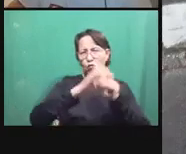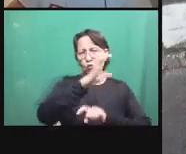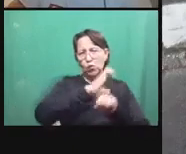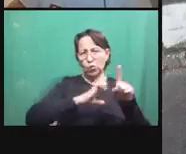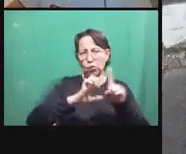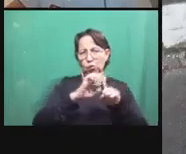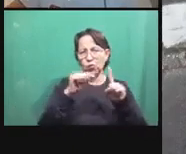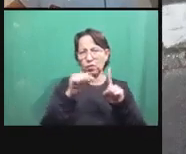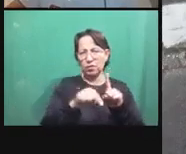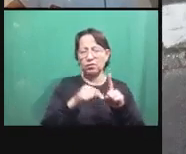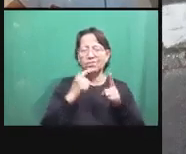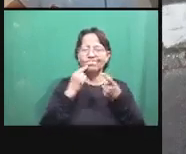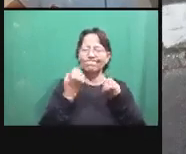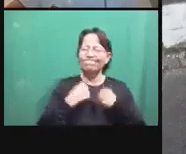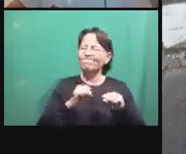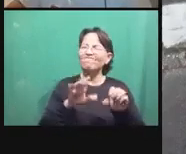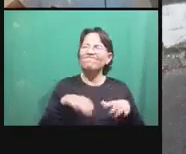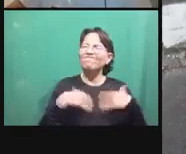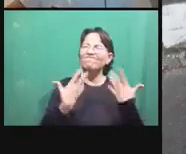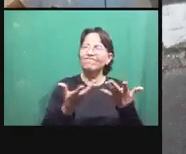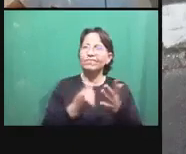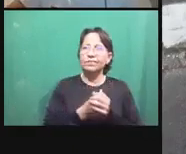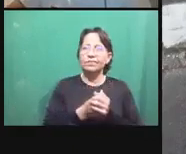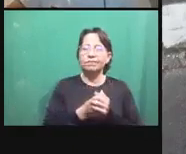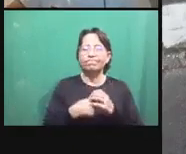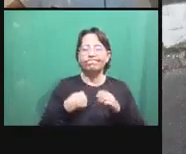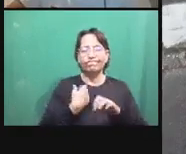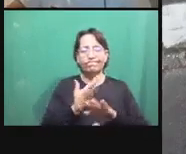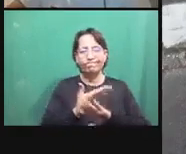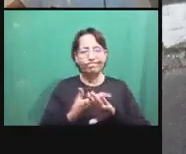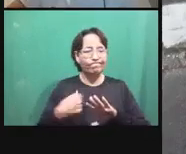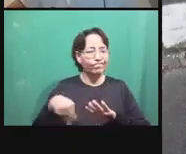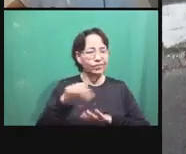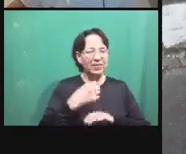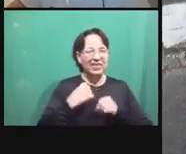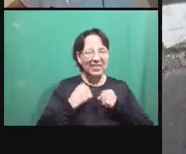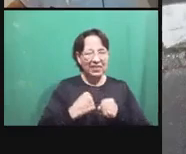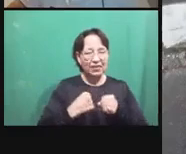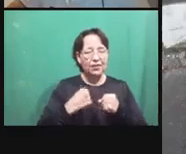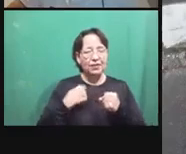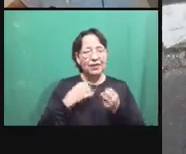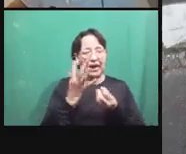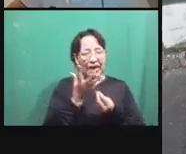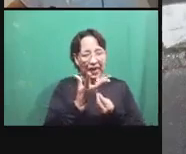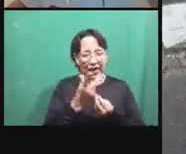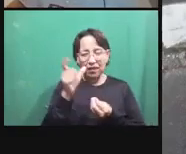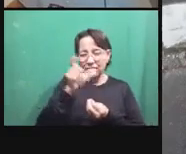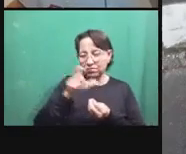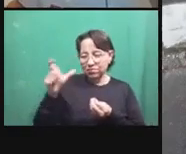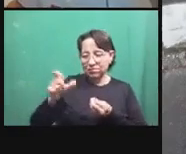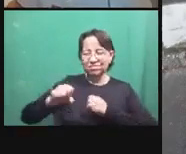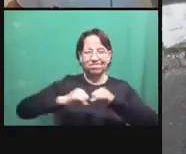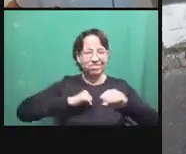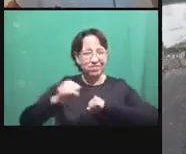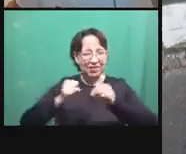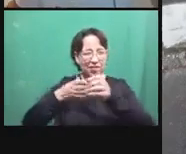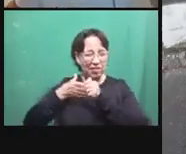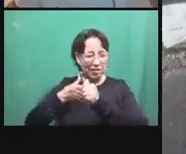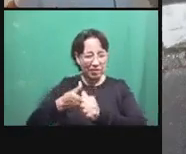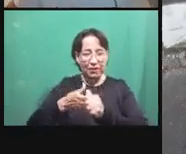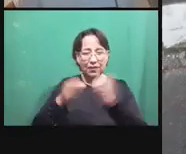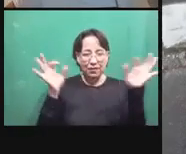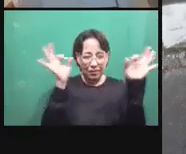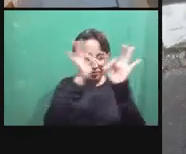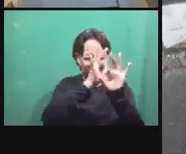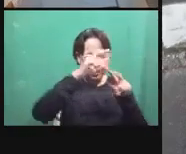contenido. El esfuerzo riguroso de nuestro equipo, incluyendo artistas, guías y gestores con enfoques en